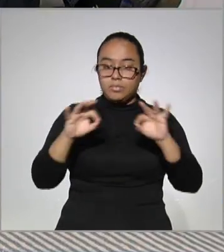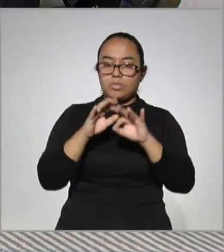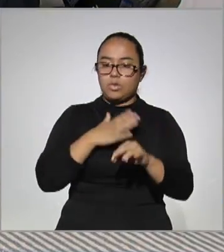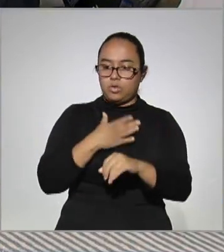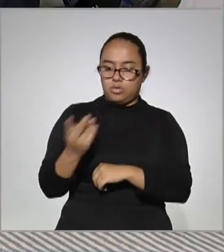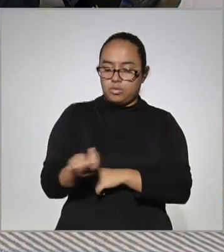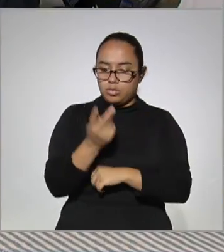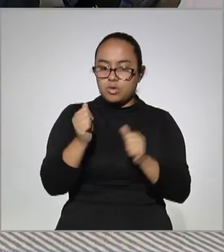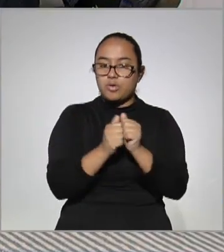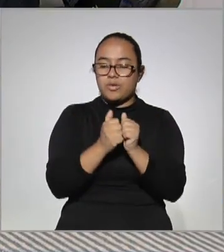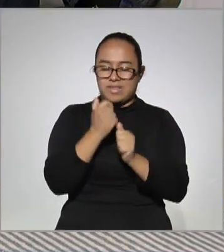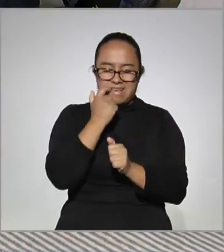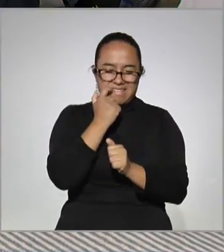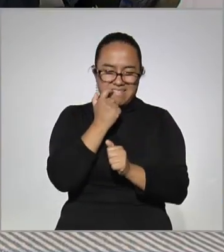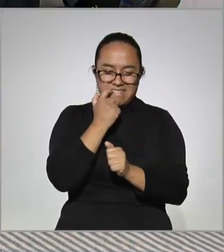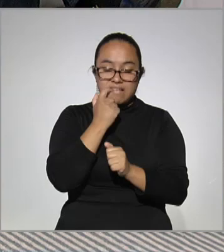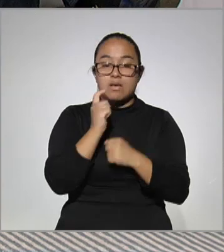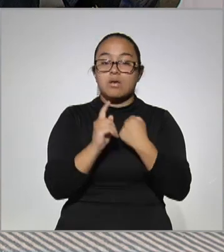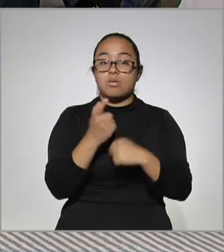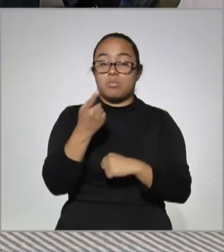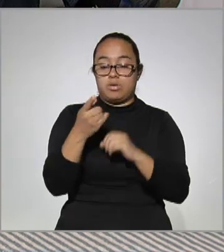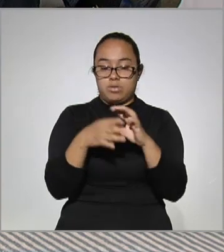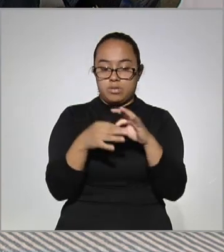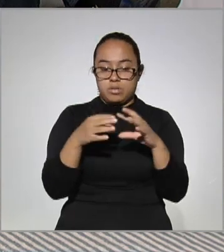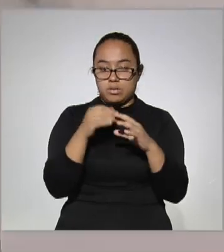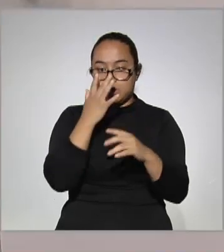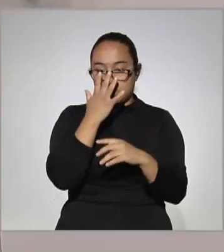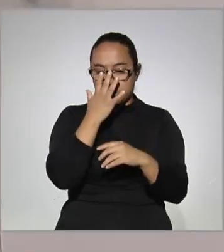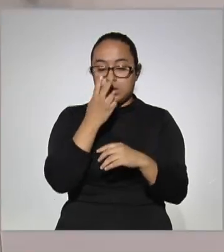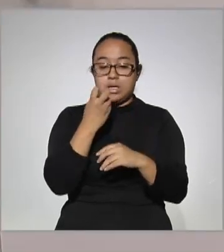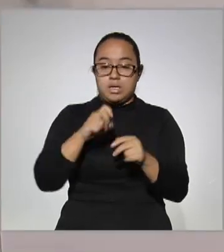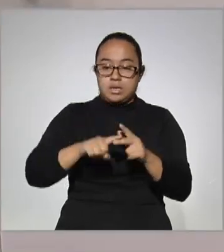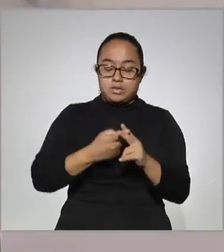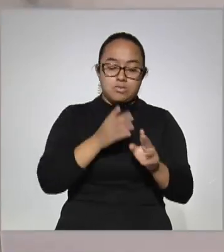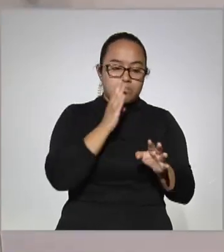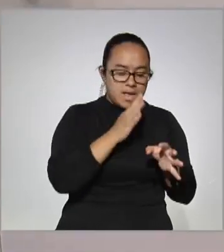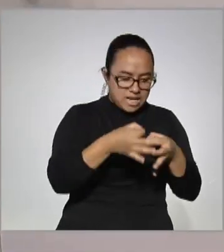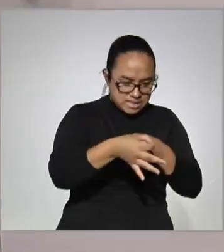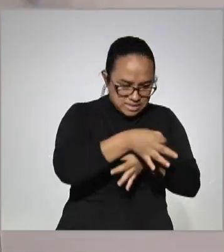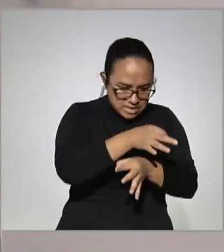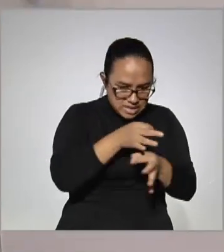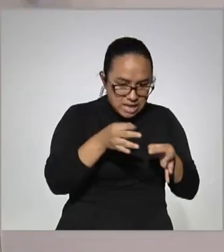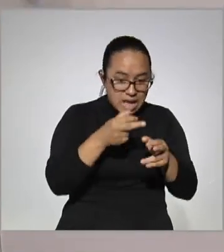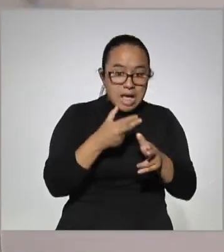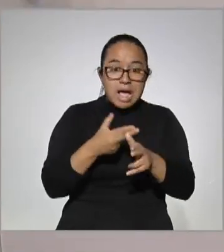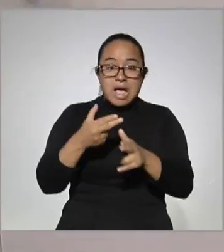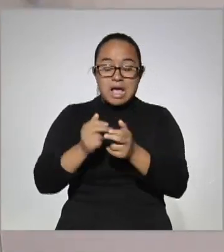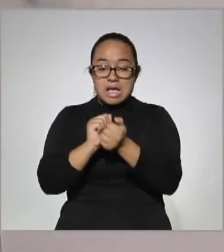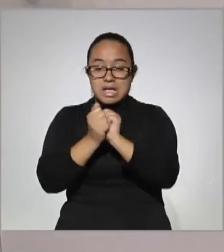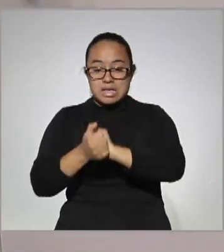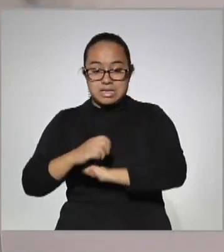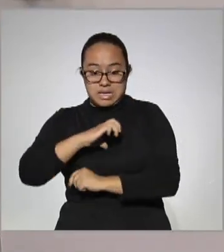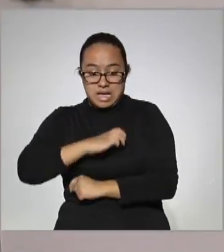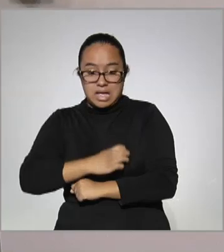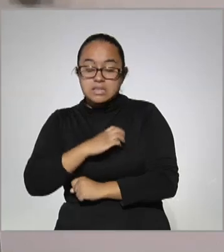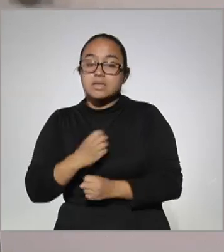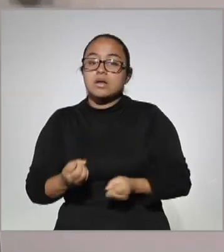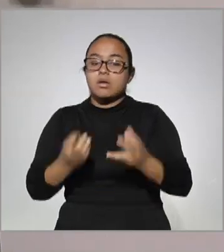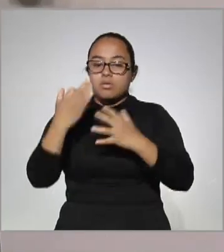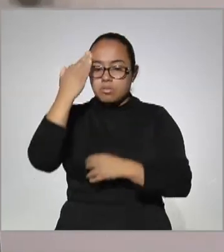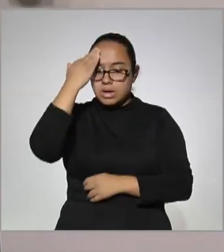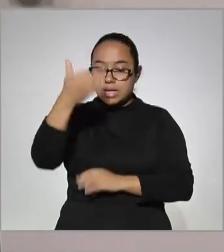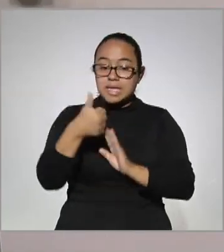poco con jiribilla, porque si estamos diciendo que de que empieza a estar mal una célula a que verdaderamente sea un cáncer va de 6